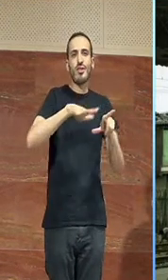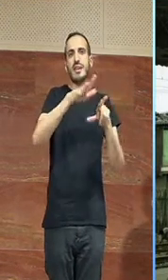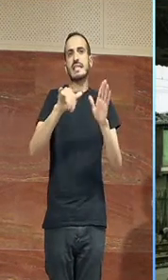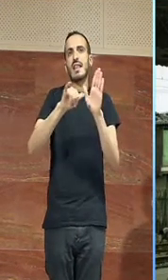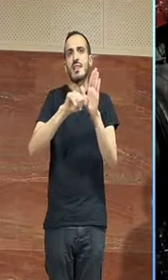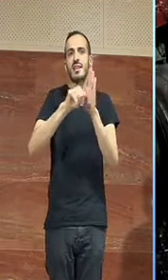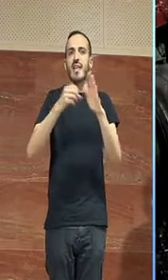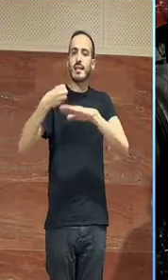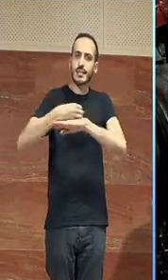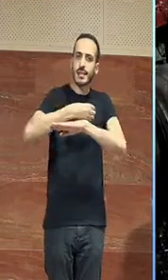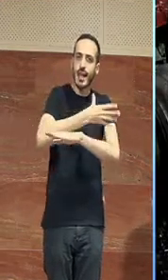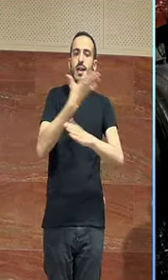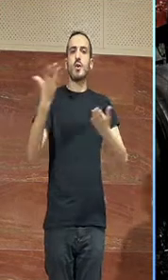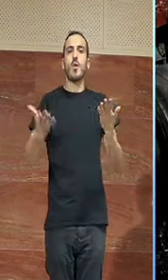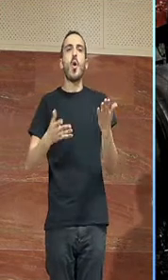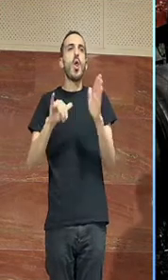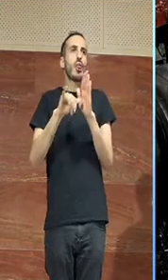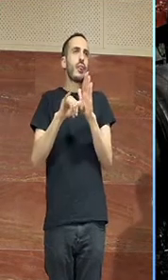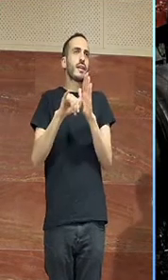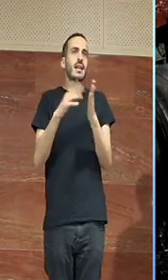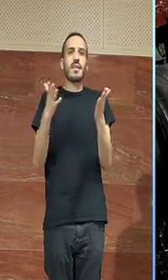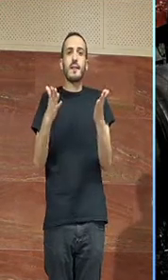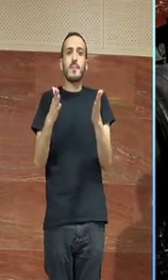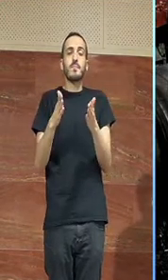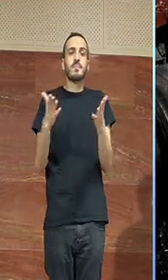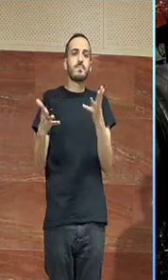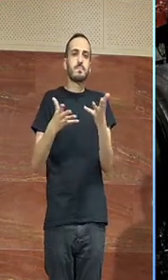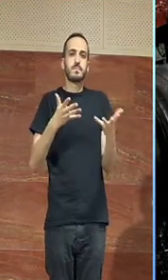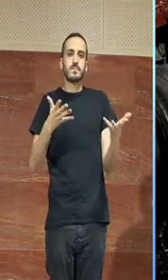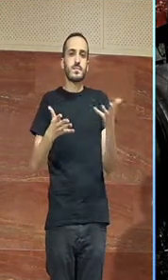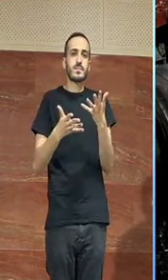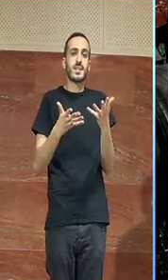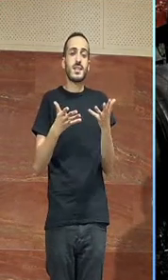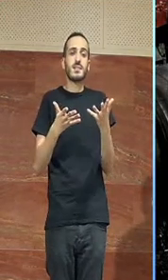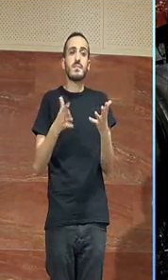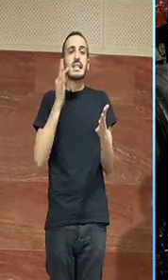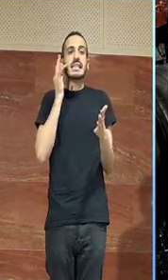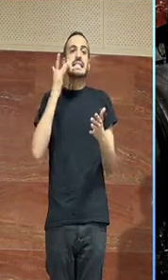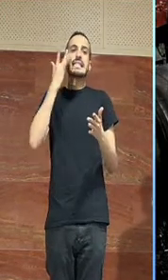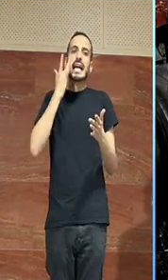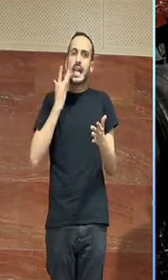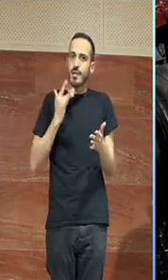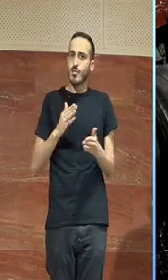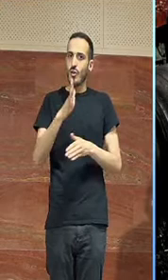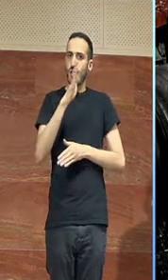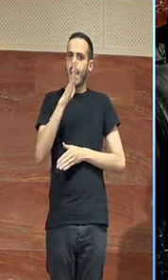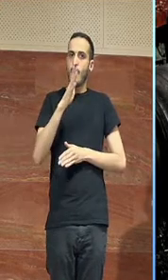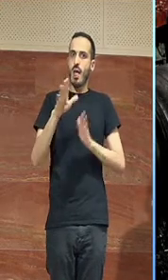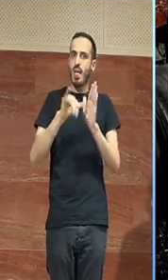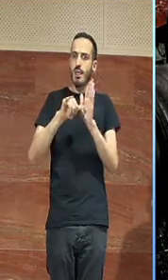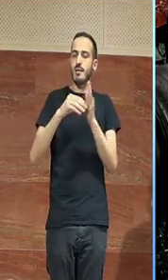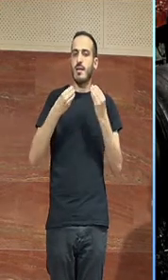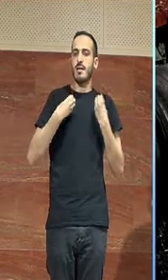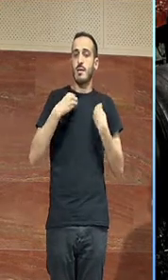las proximidades a las canalizaciones de conducción, de saneamiento, porque no tienen un control de